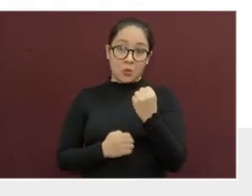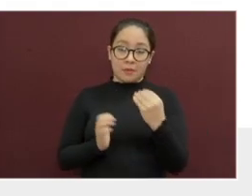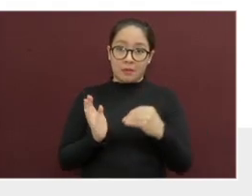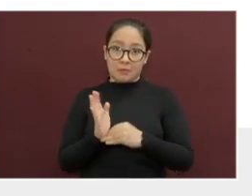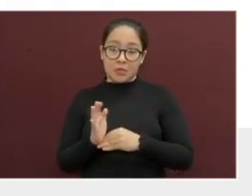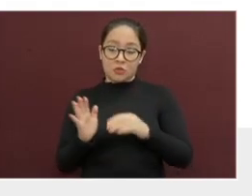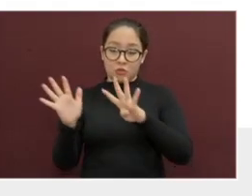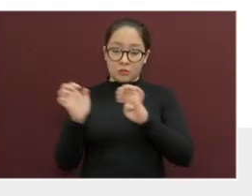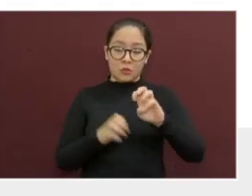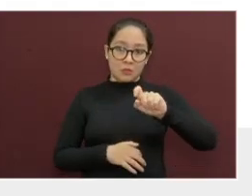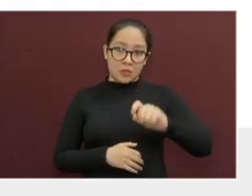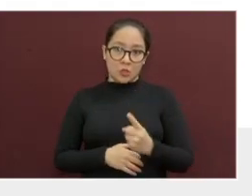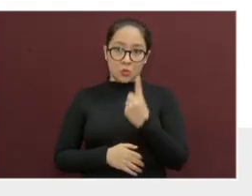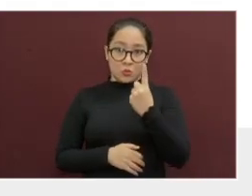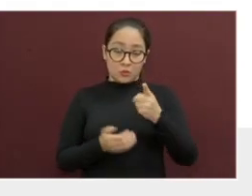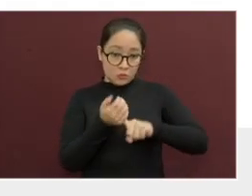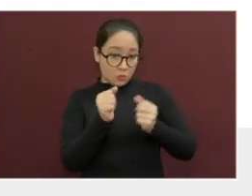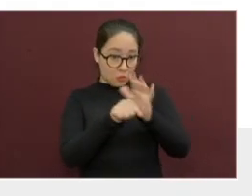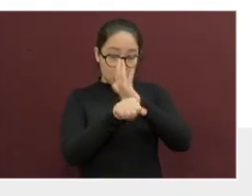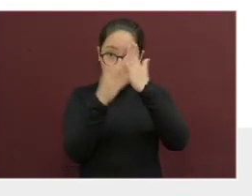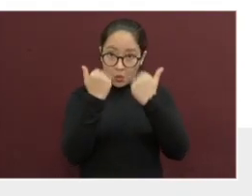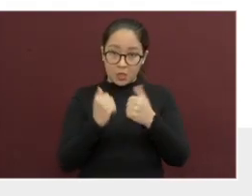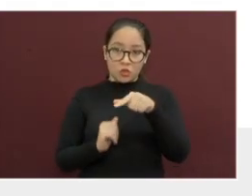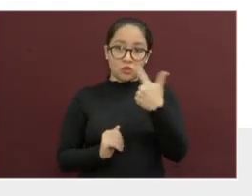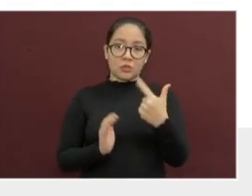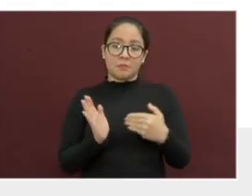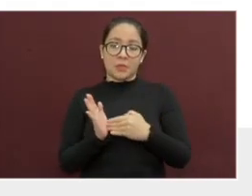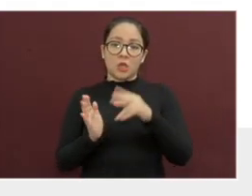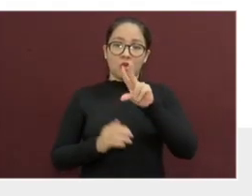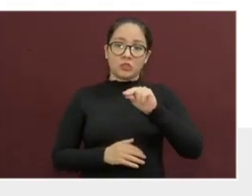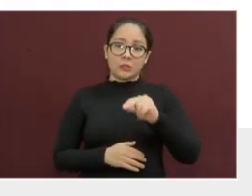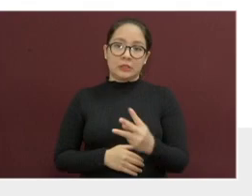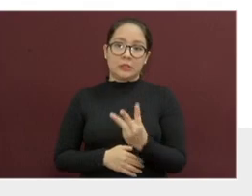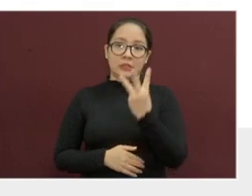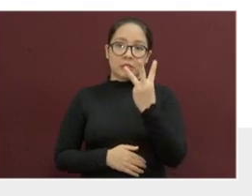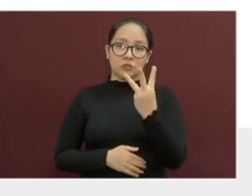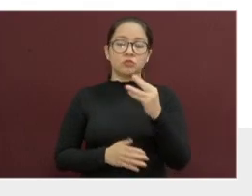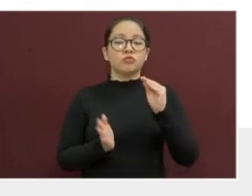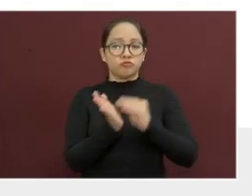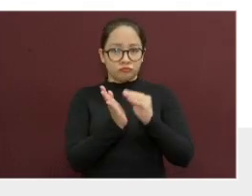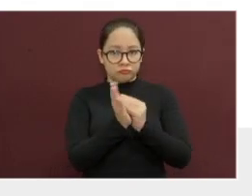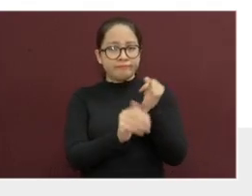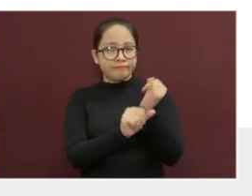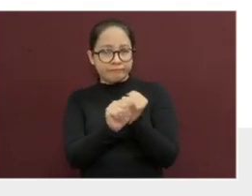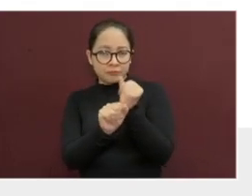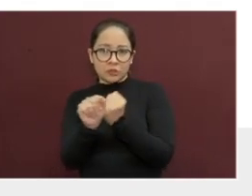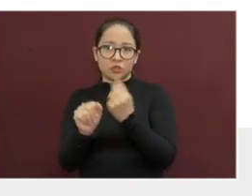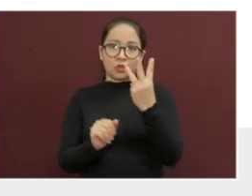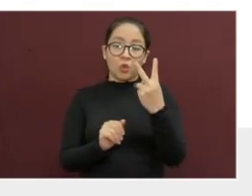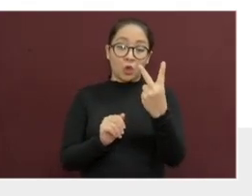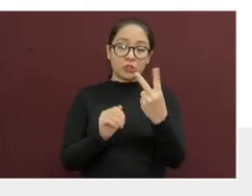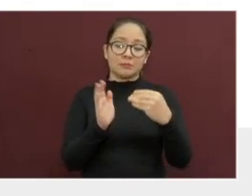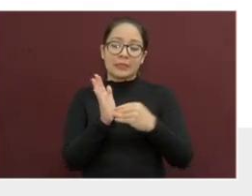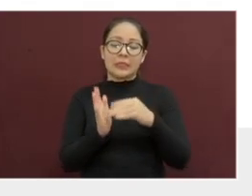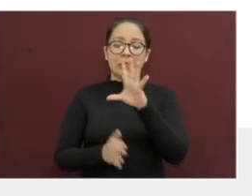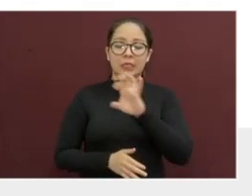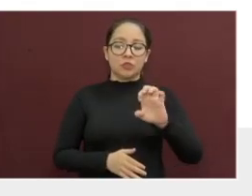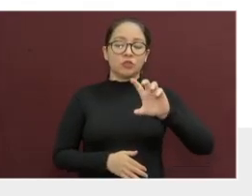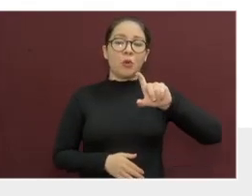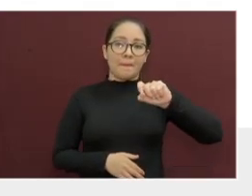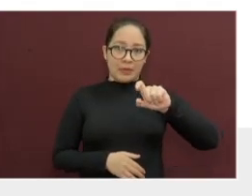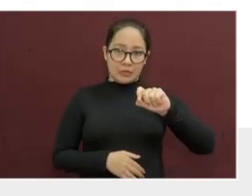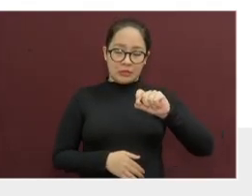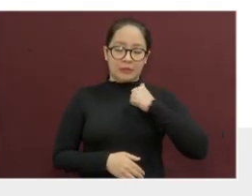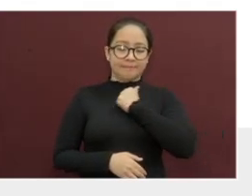resultados negativos son 12 mil 83 aún en investigación se encuentran dos mil quinientos veinte y